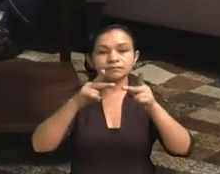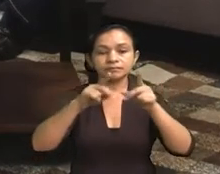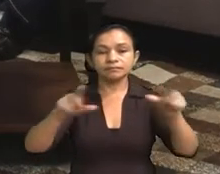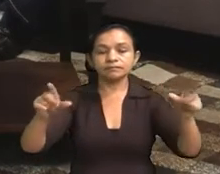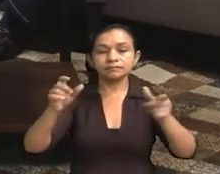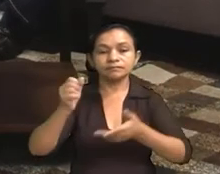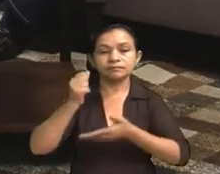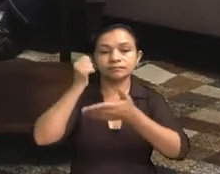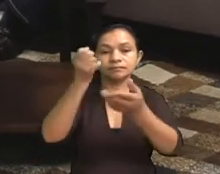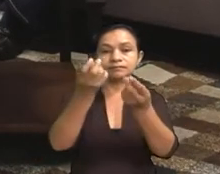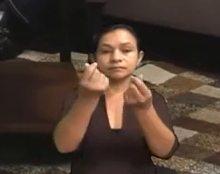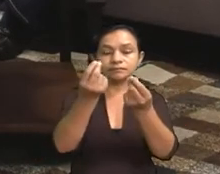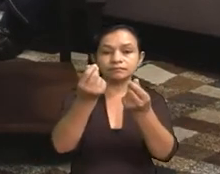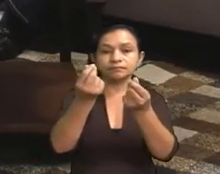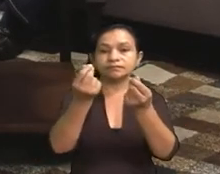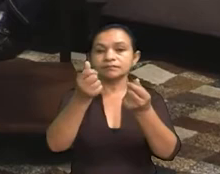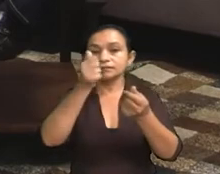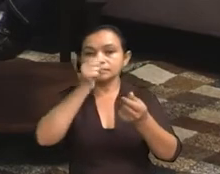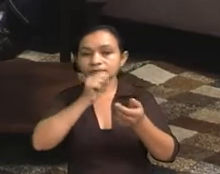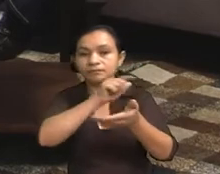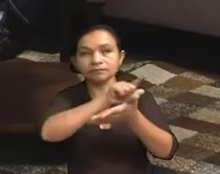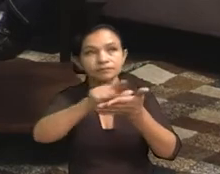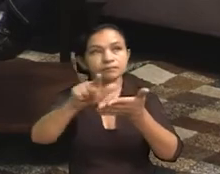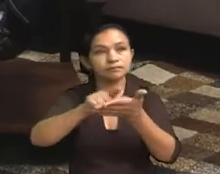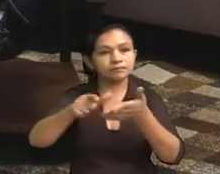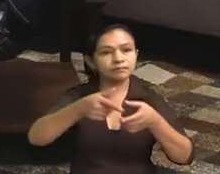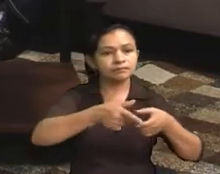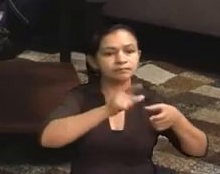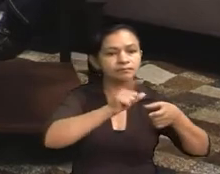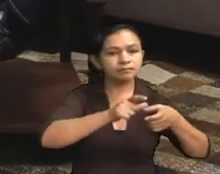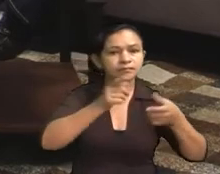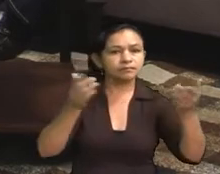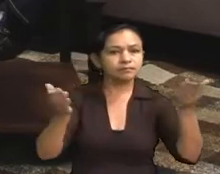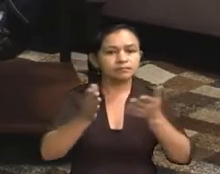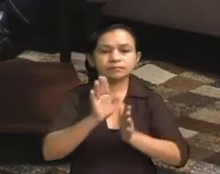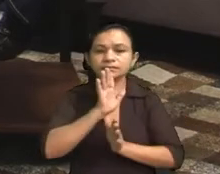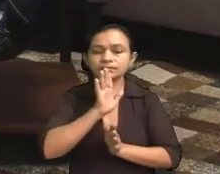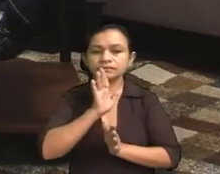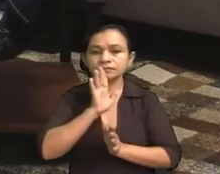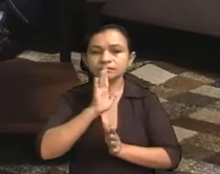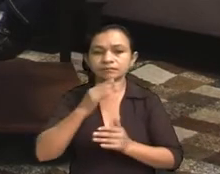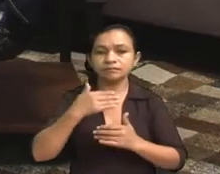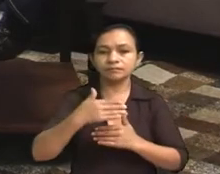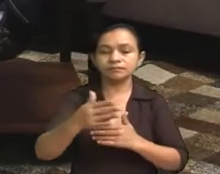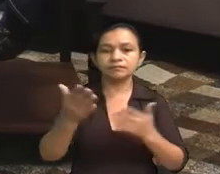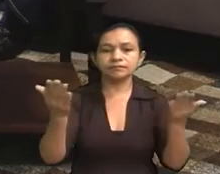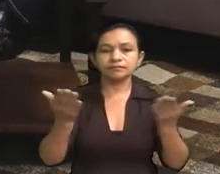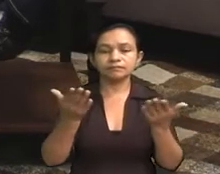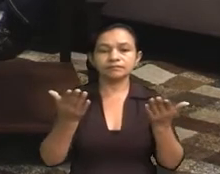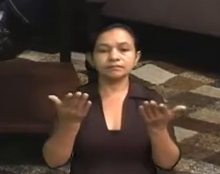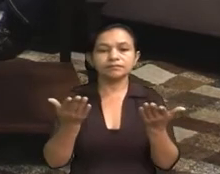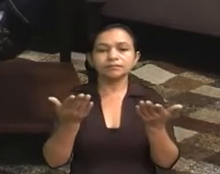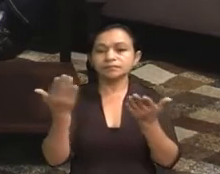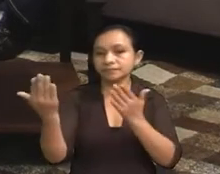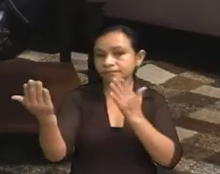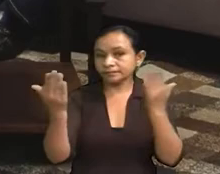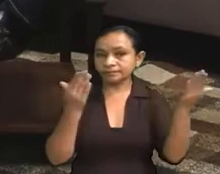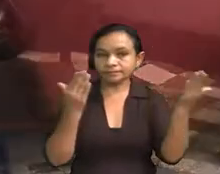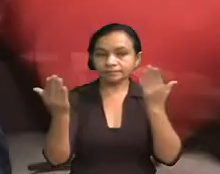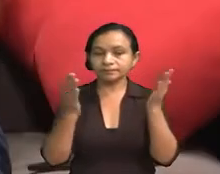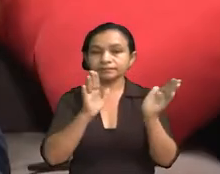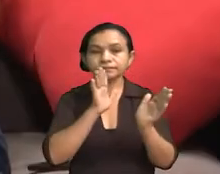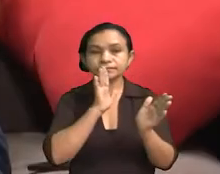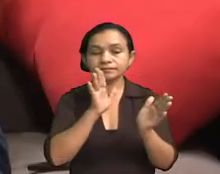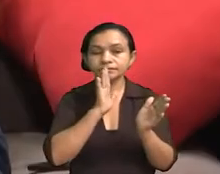en el sector de agua y saneamiento. Y le pregunto esto porque cuando hablamos, y desde la perspectiva comparativamente hablando,